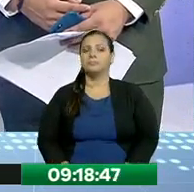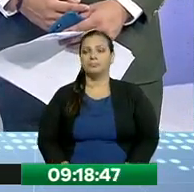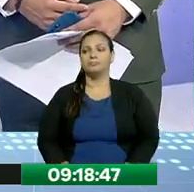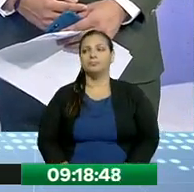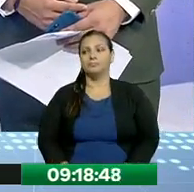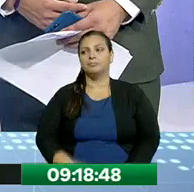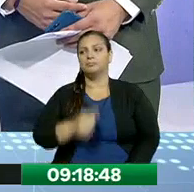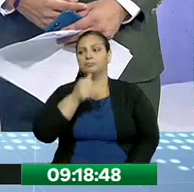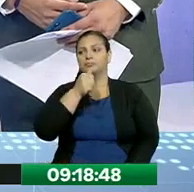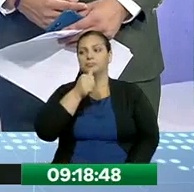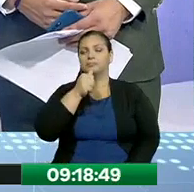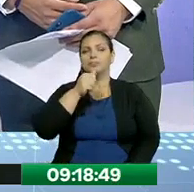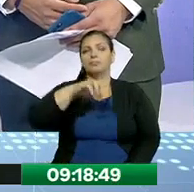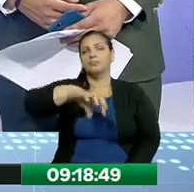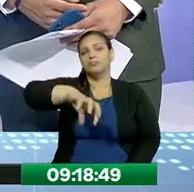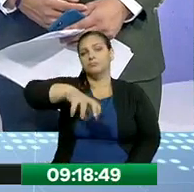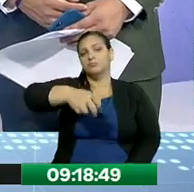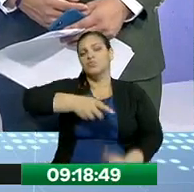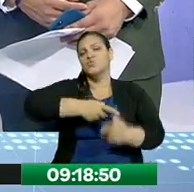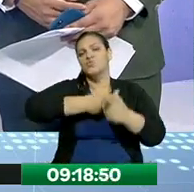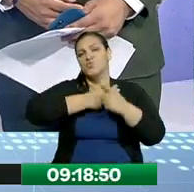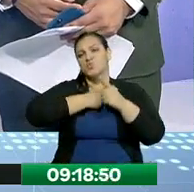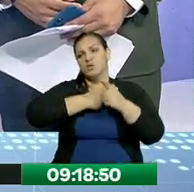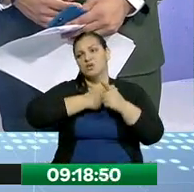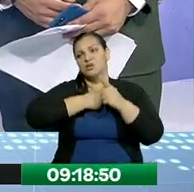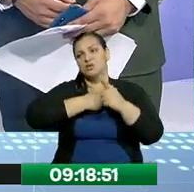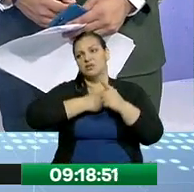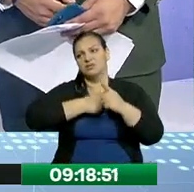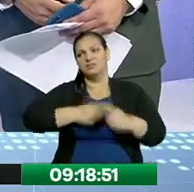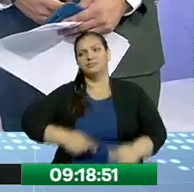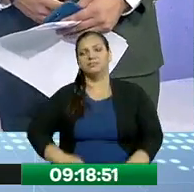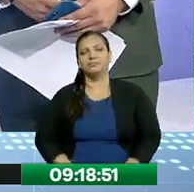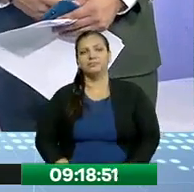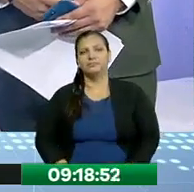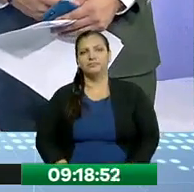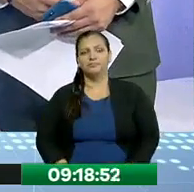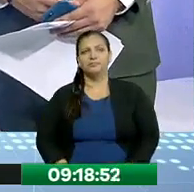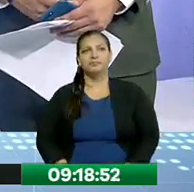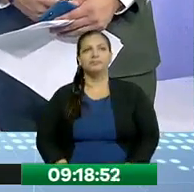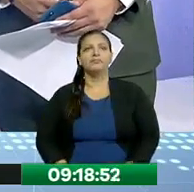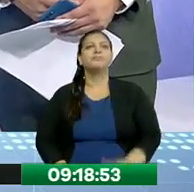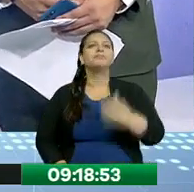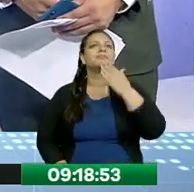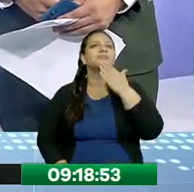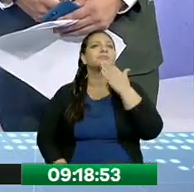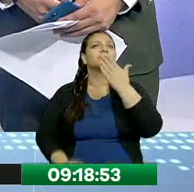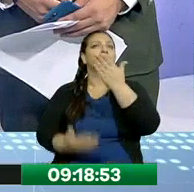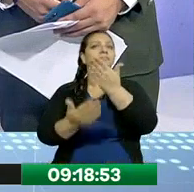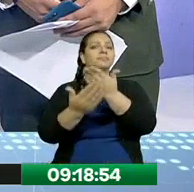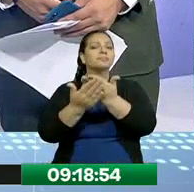están solicitando. José Luis, continuamos con ustedes. Adelante. Muchísimas gracias a ti, José